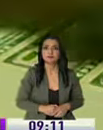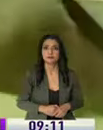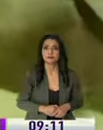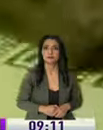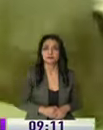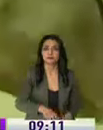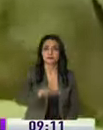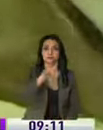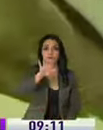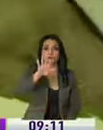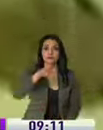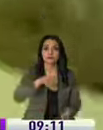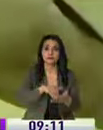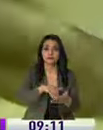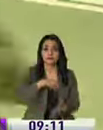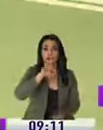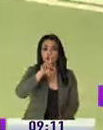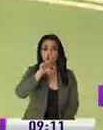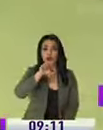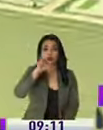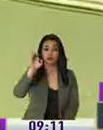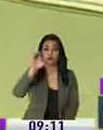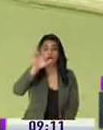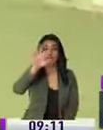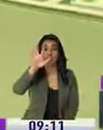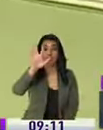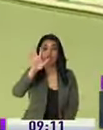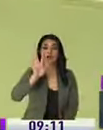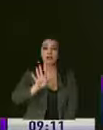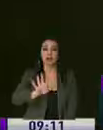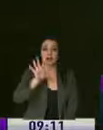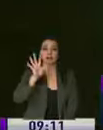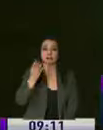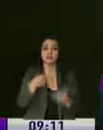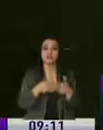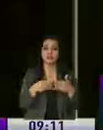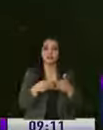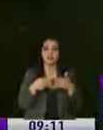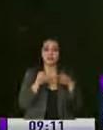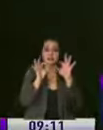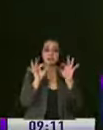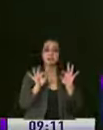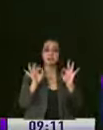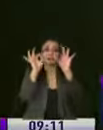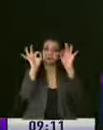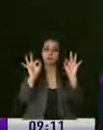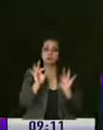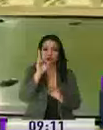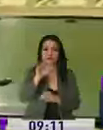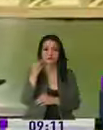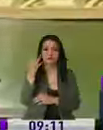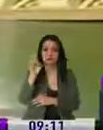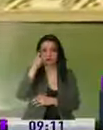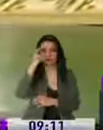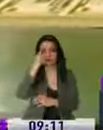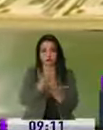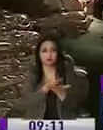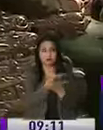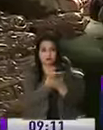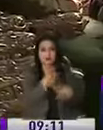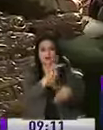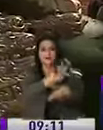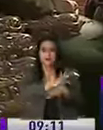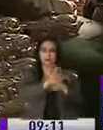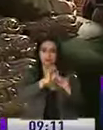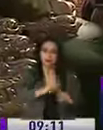A 34.853 millones de dólares asciende la proforma presupuestaria del 2018, presentada por el Ejecutivo al Poder